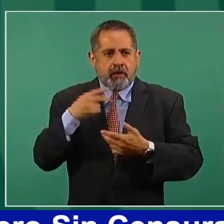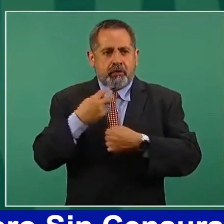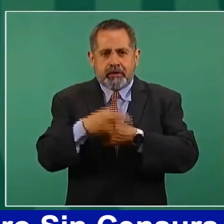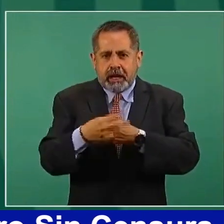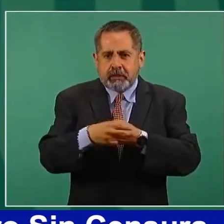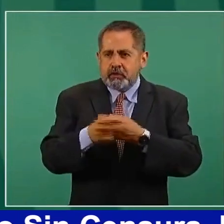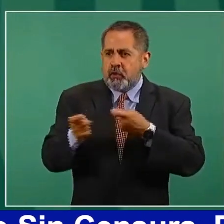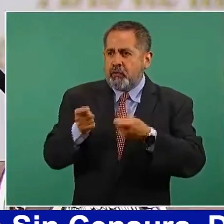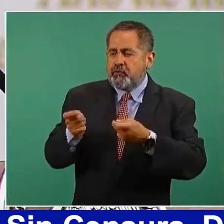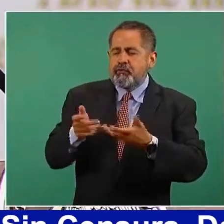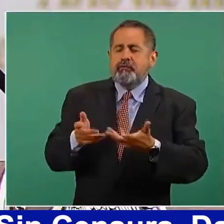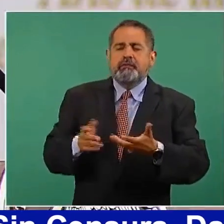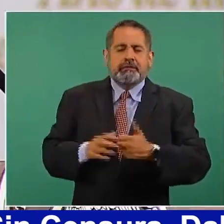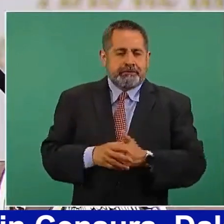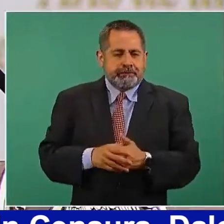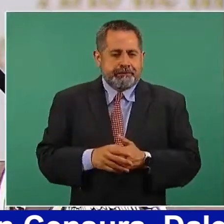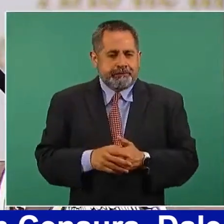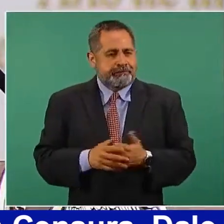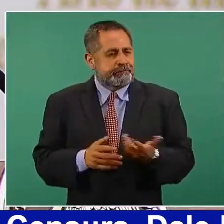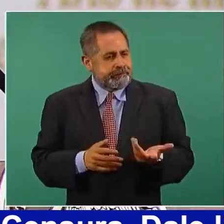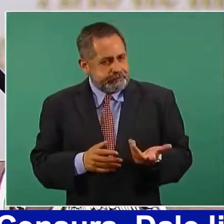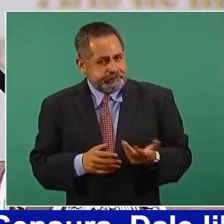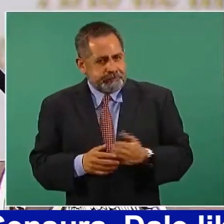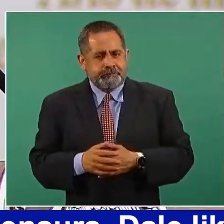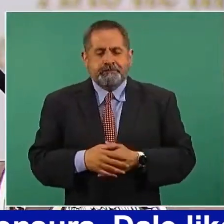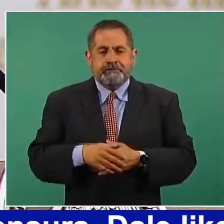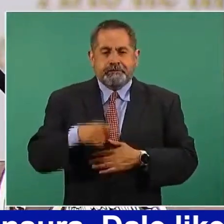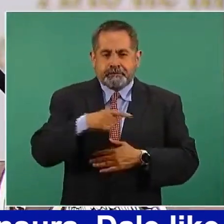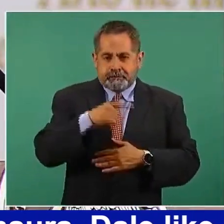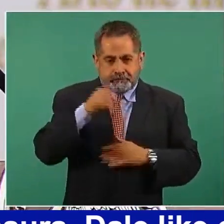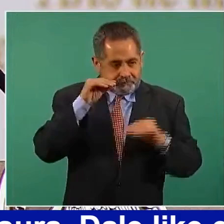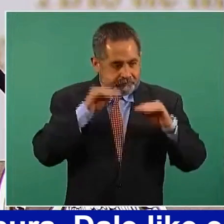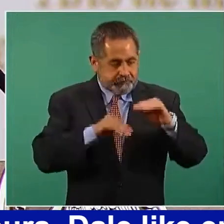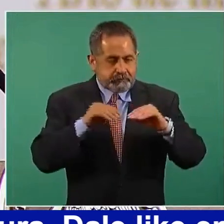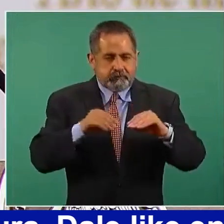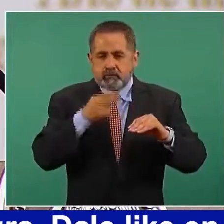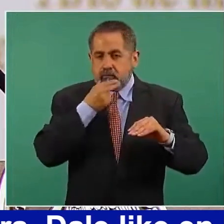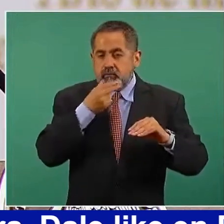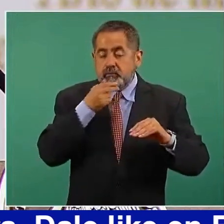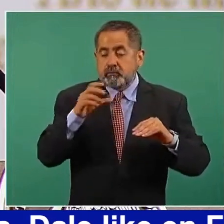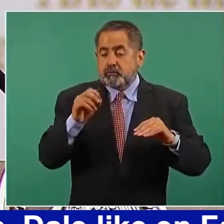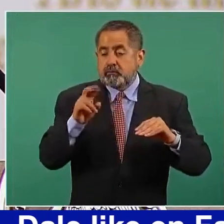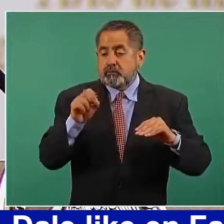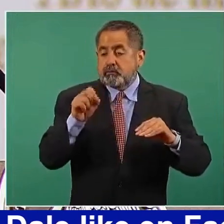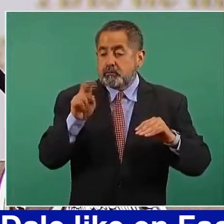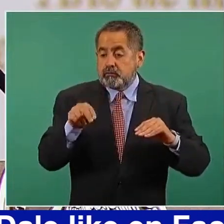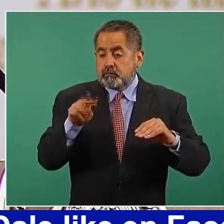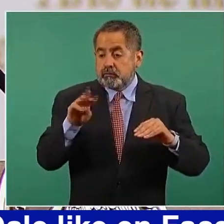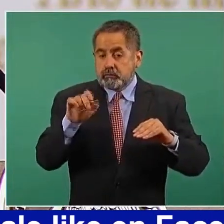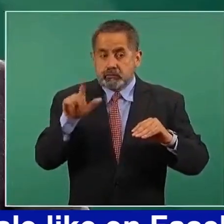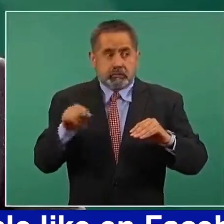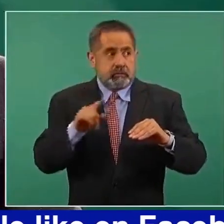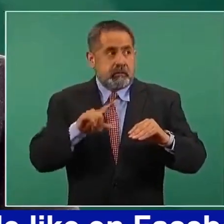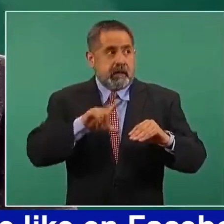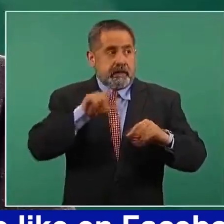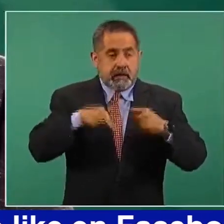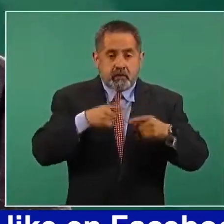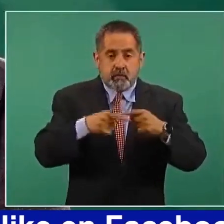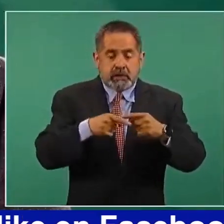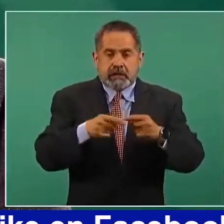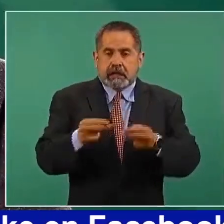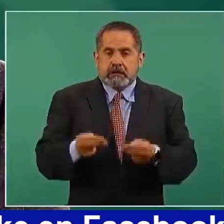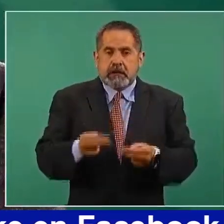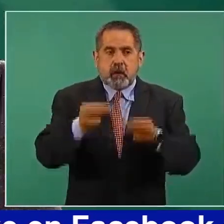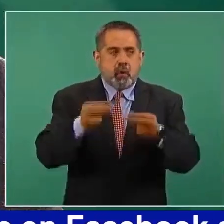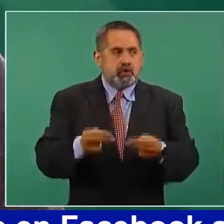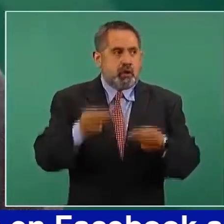Esto que fue en términos de creación intelectual y artística, lo que hizo Orson Welles, se convirtió en un negocio con los años,